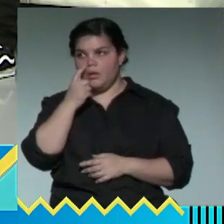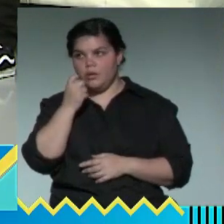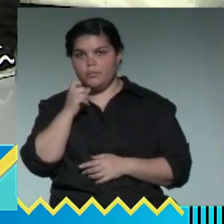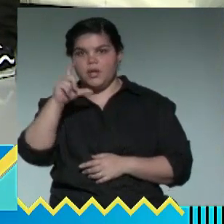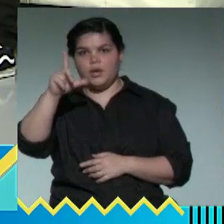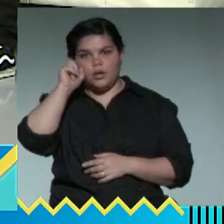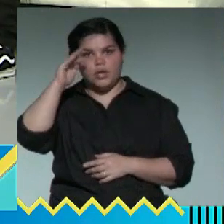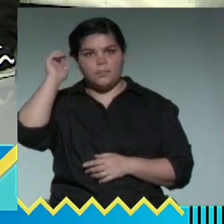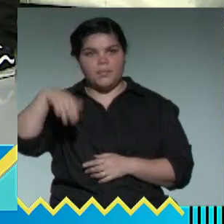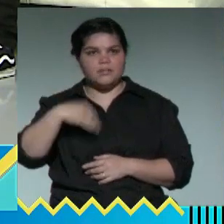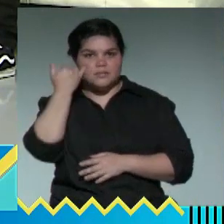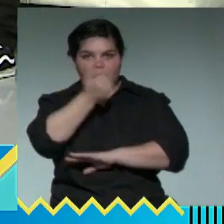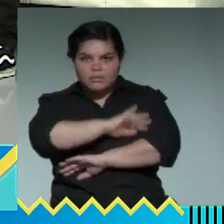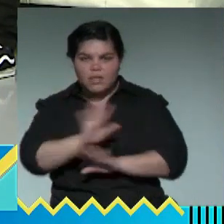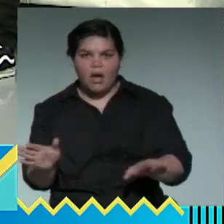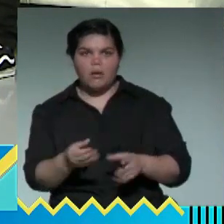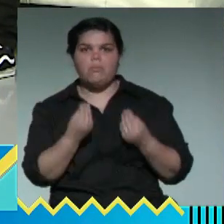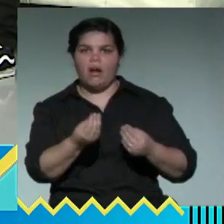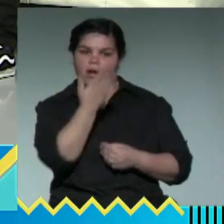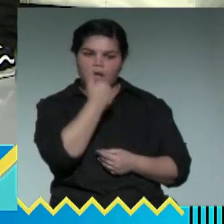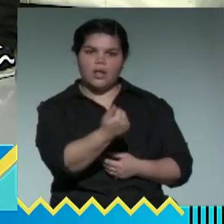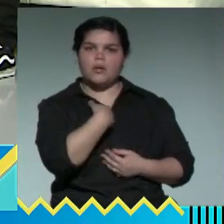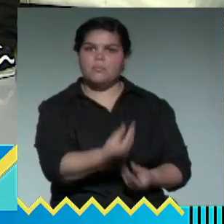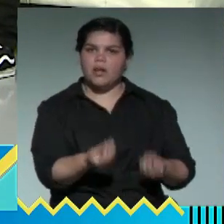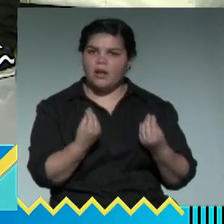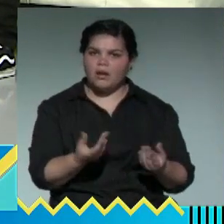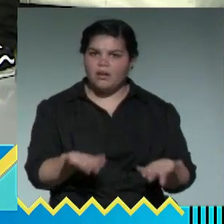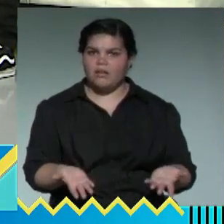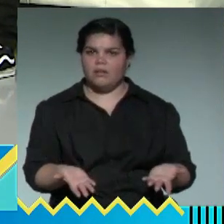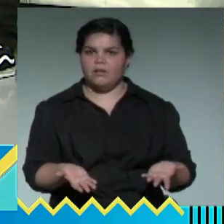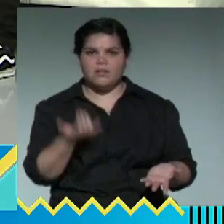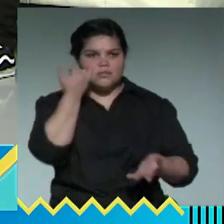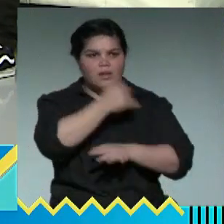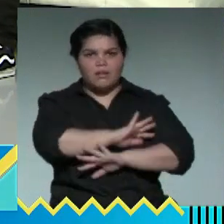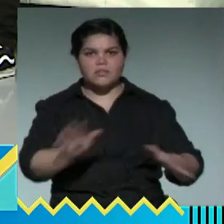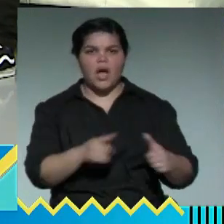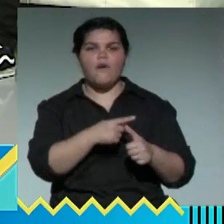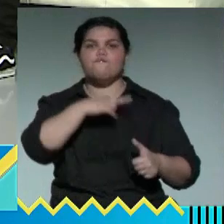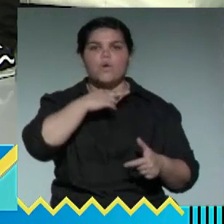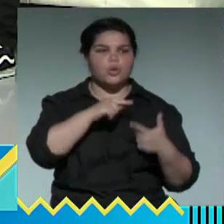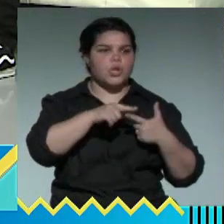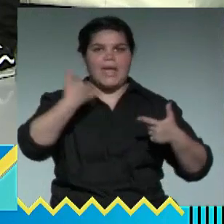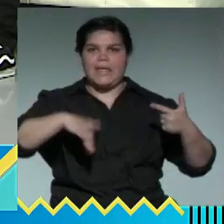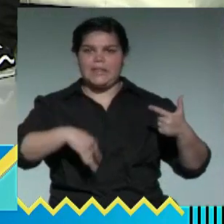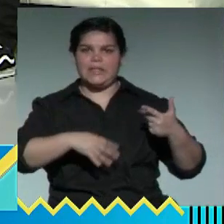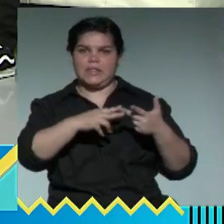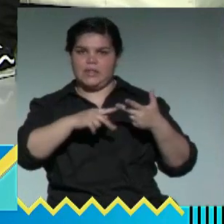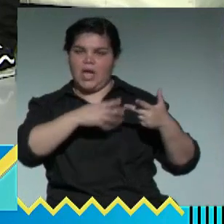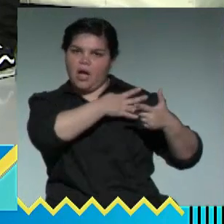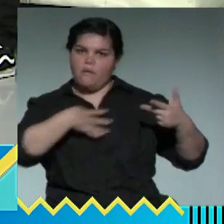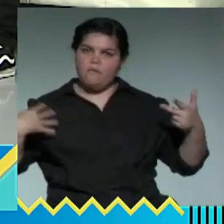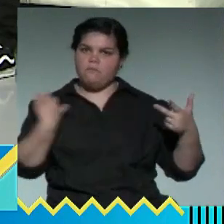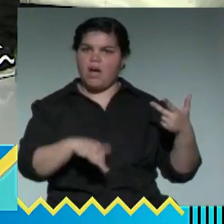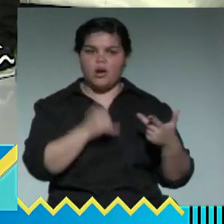ustedes ya son una banda, ¿para qué me quieren a mí? ¿Entendés? Con ese bajo, esa batería, esa guitarra y esa voz, no hace falta más nada. Pero es